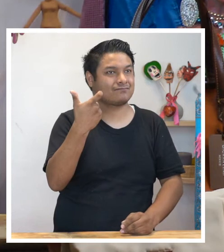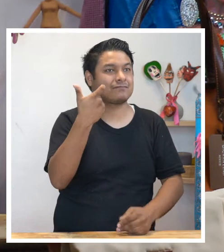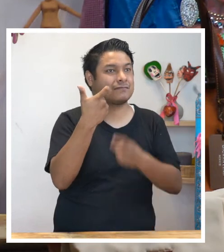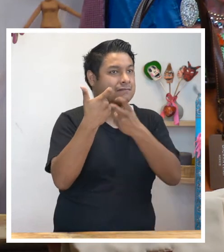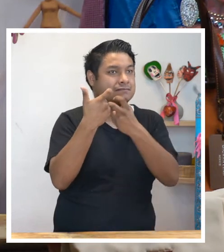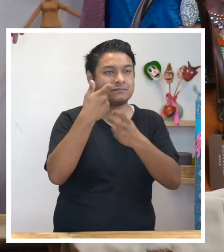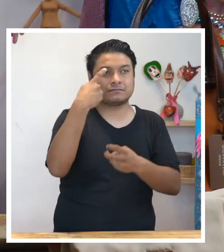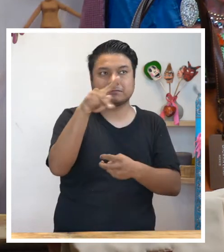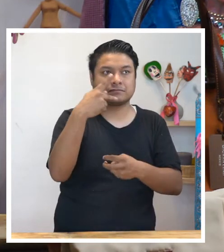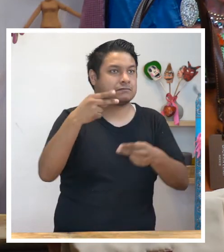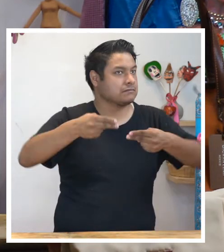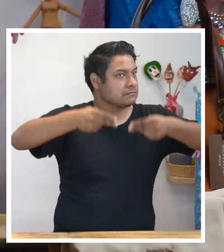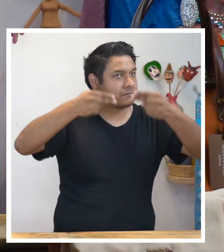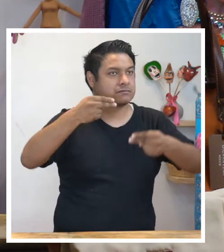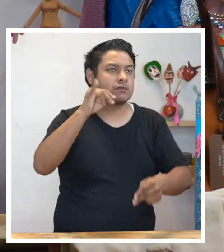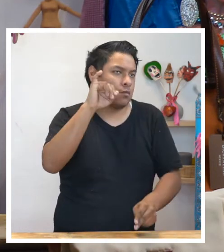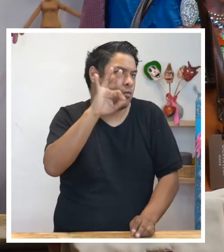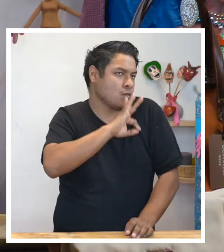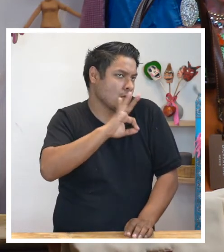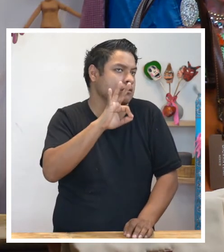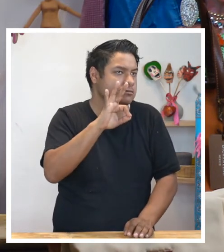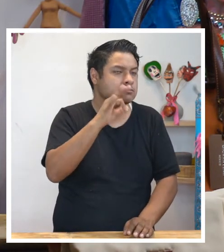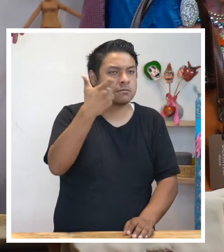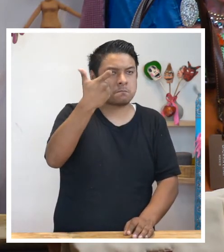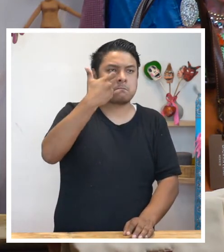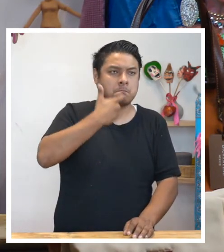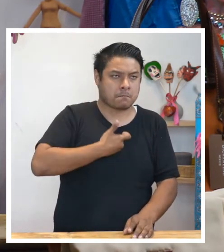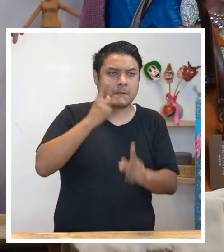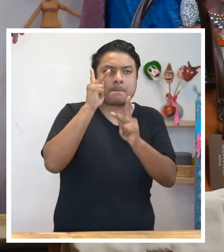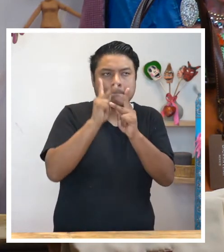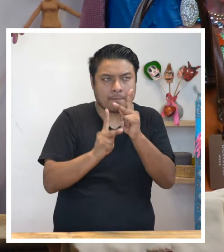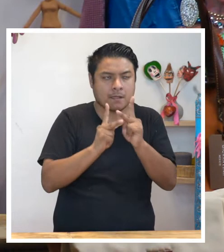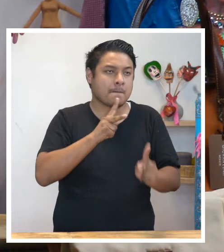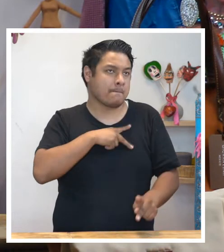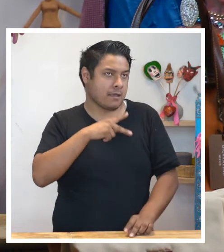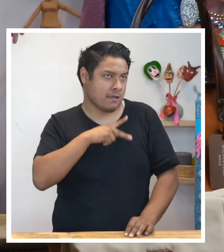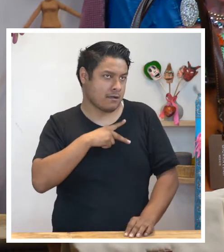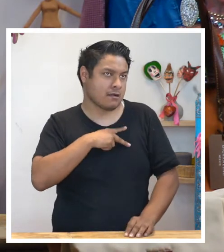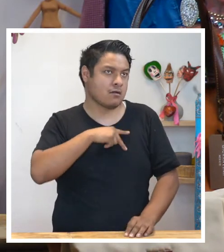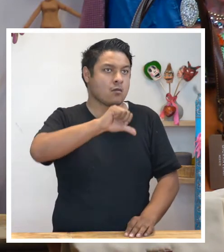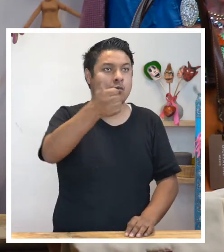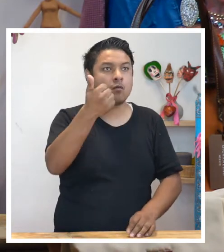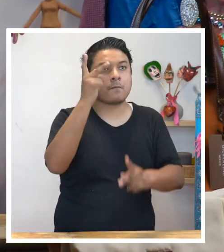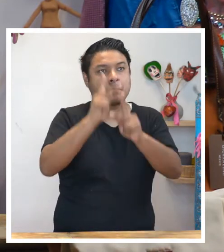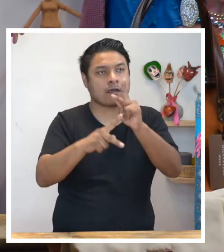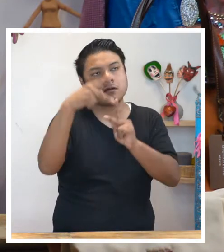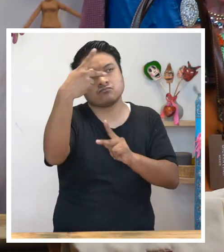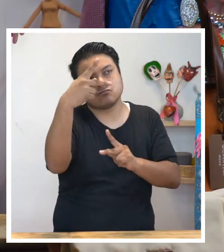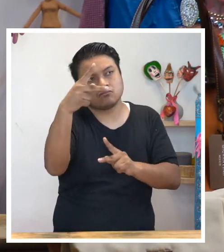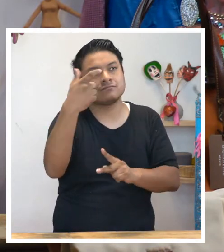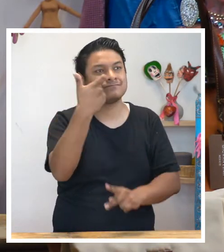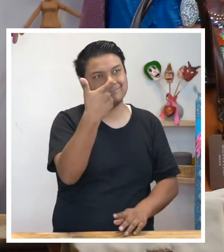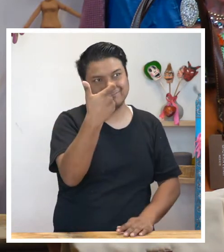tocar lo que es la economía de mi negocio. Yo siempre he pensado que si una persona ya lo hizo,